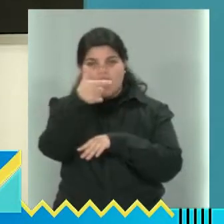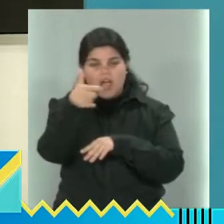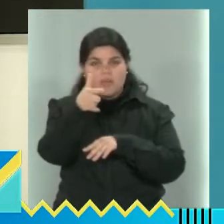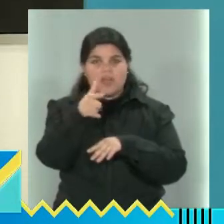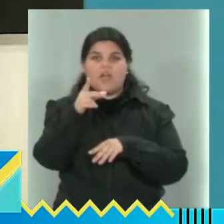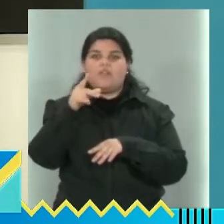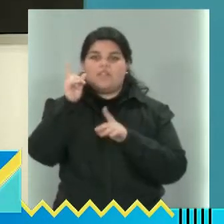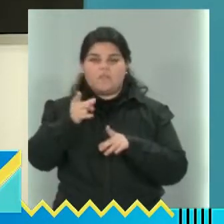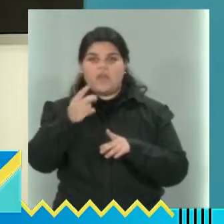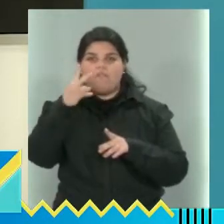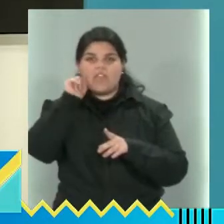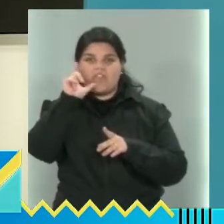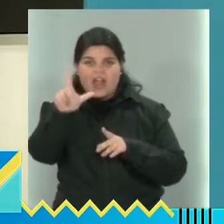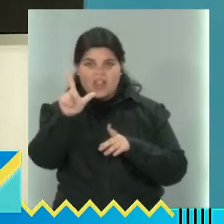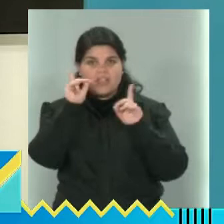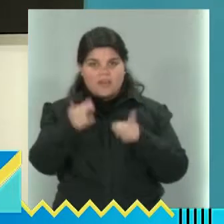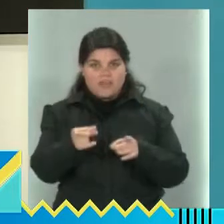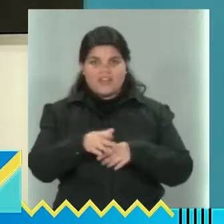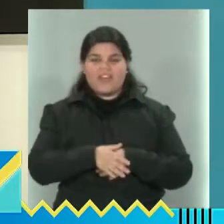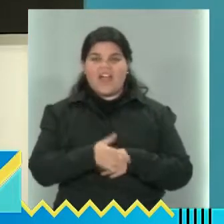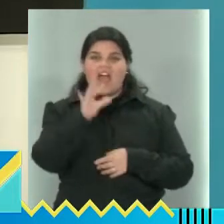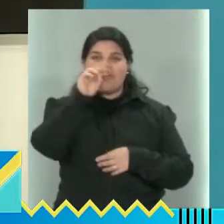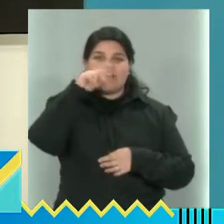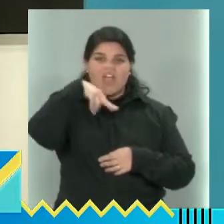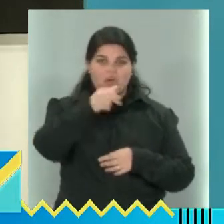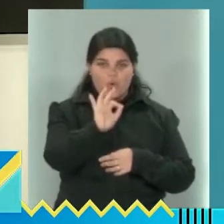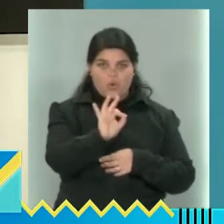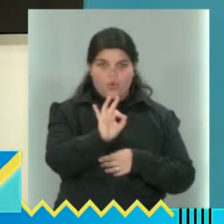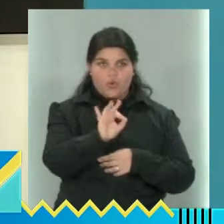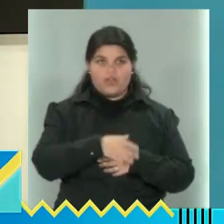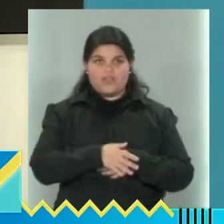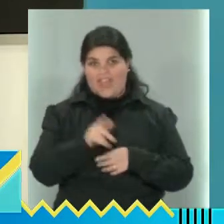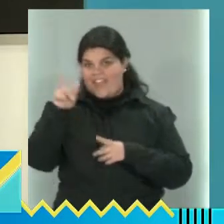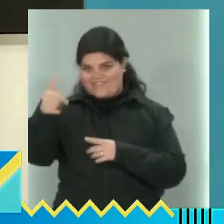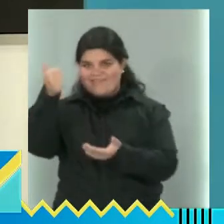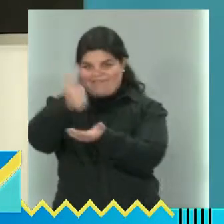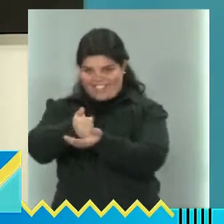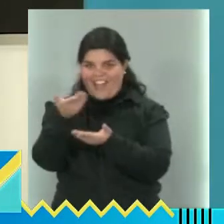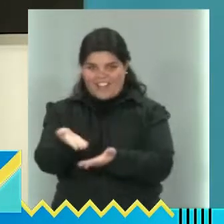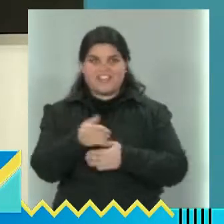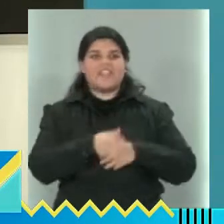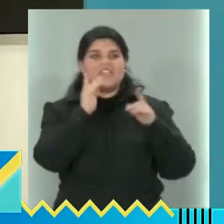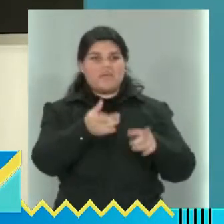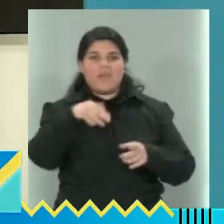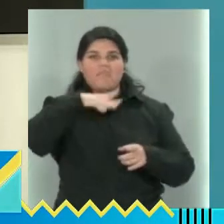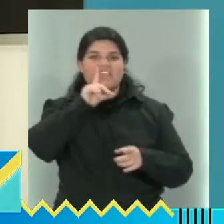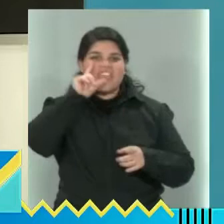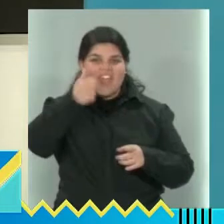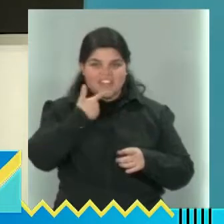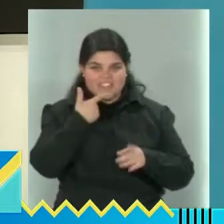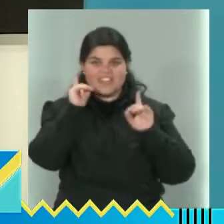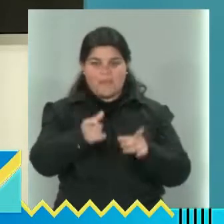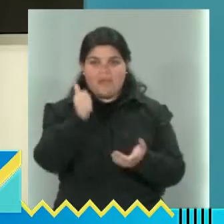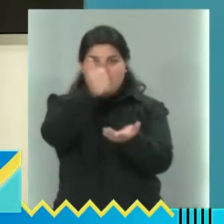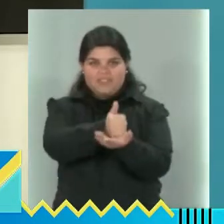Vidal también, nuestro director de cámara, Adriano Beso, está acá. Zubriski también está acá.